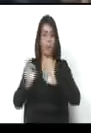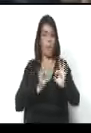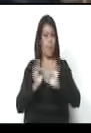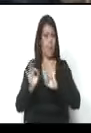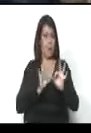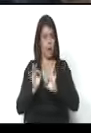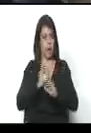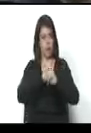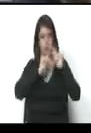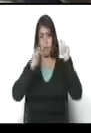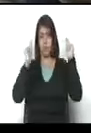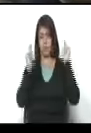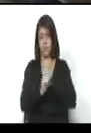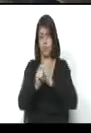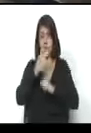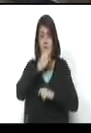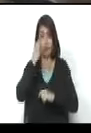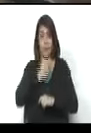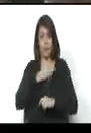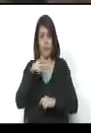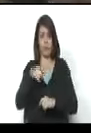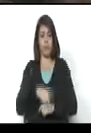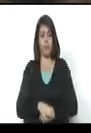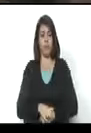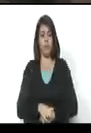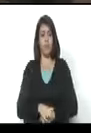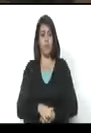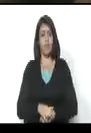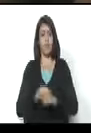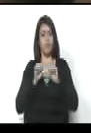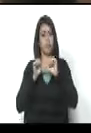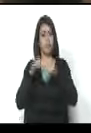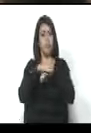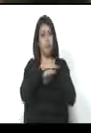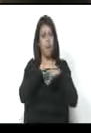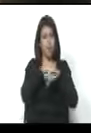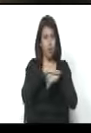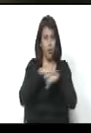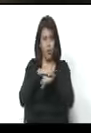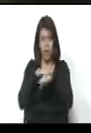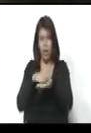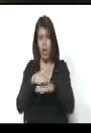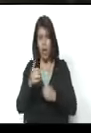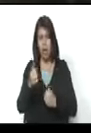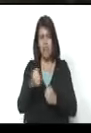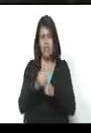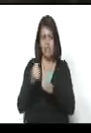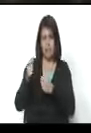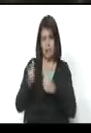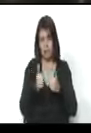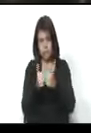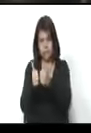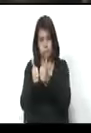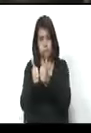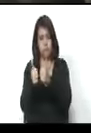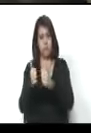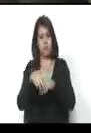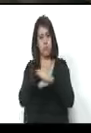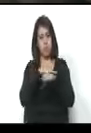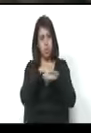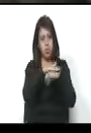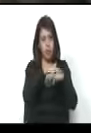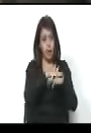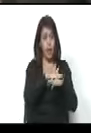de transformar la realidad, de perdonar a quienes lo perseguían y de construir la